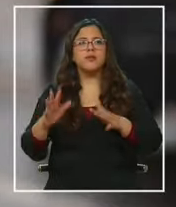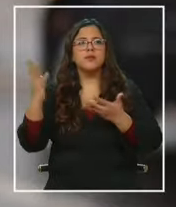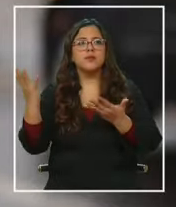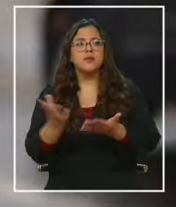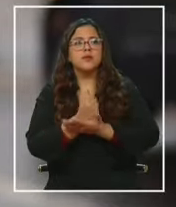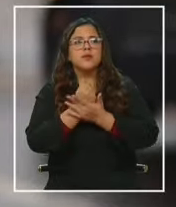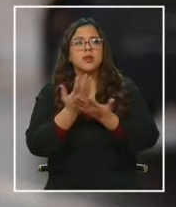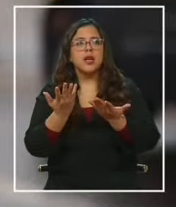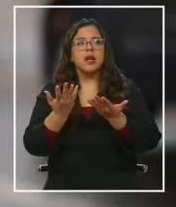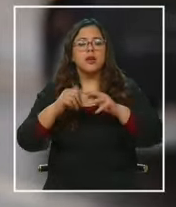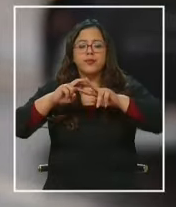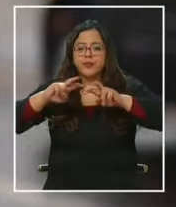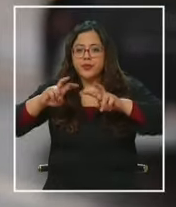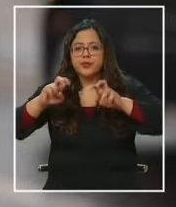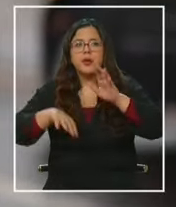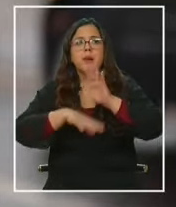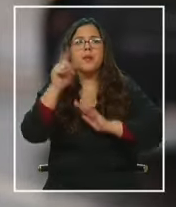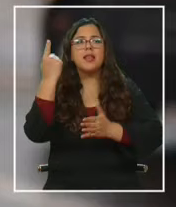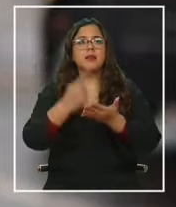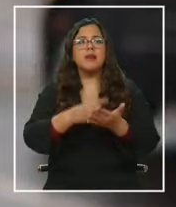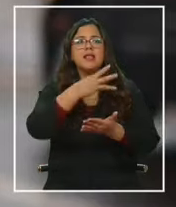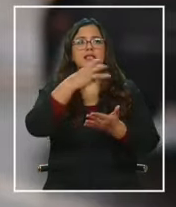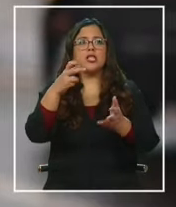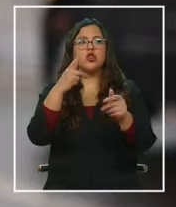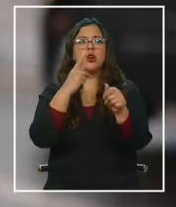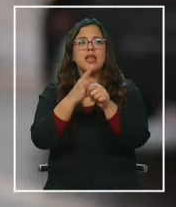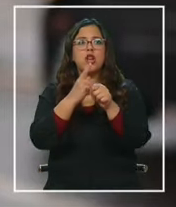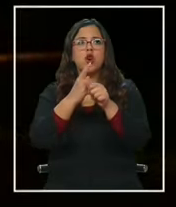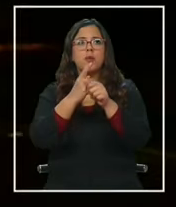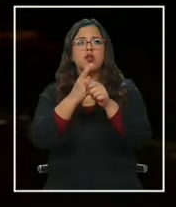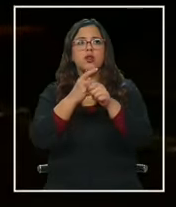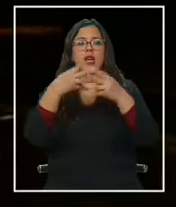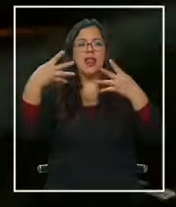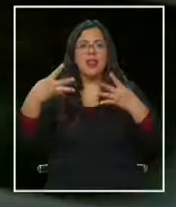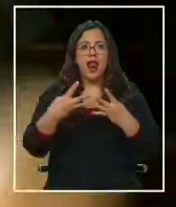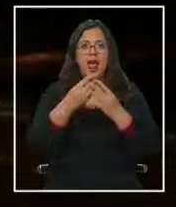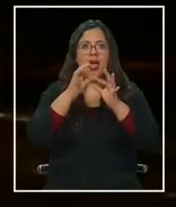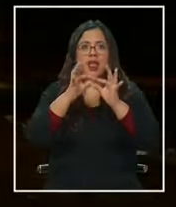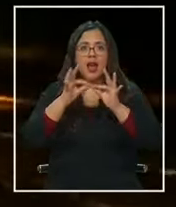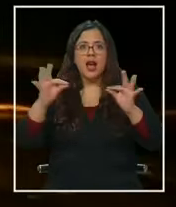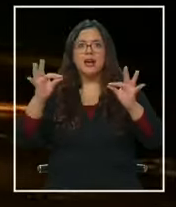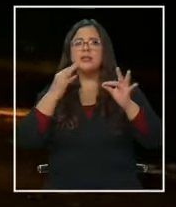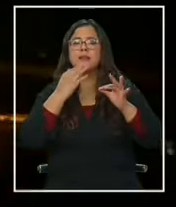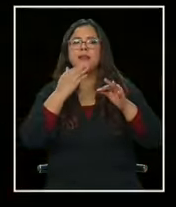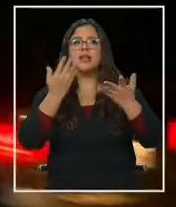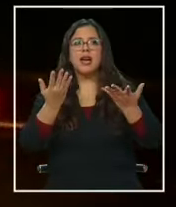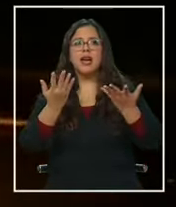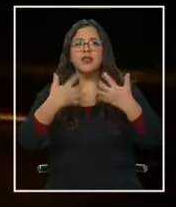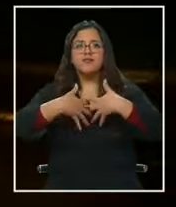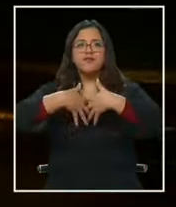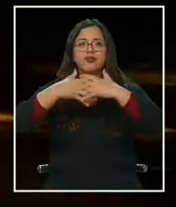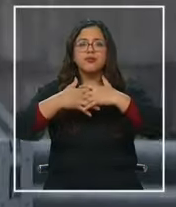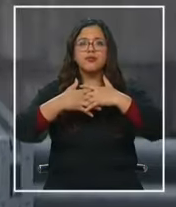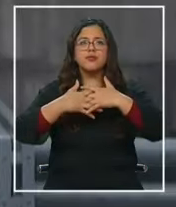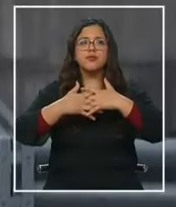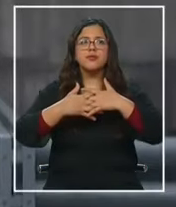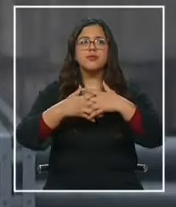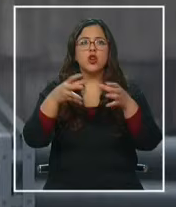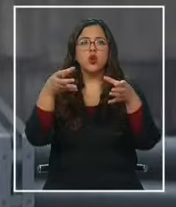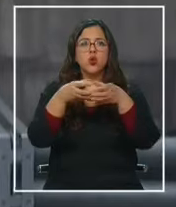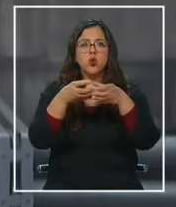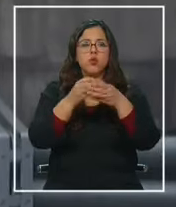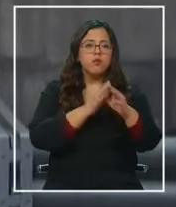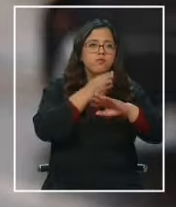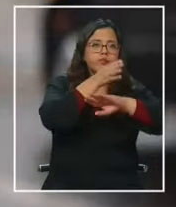logrado inspeccionar y podar más de 1.300 kilómetros de red y adicionalmente reforzamos tanto nuestra capacidad operativa